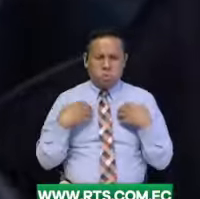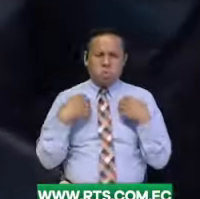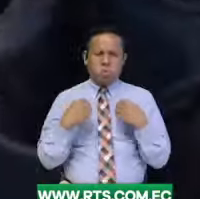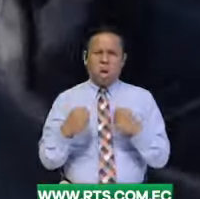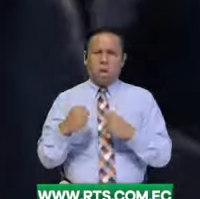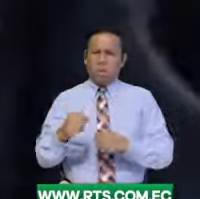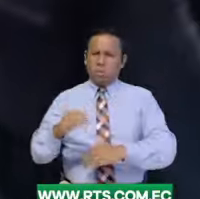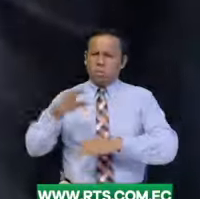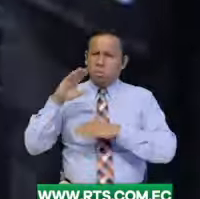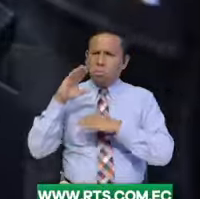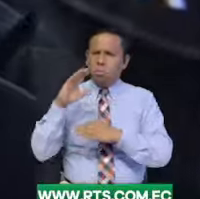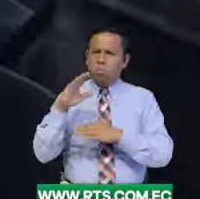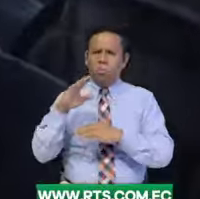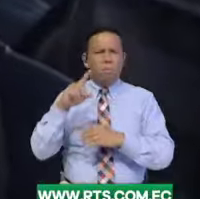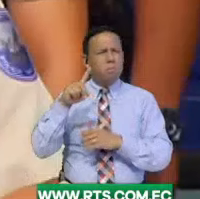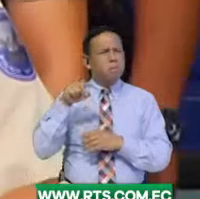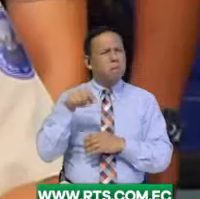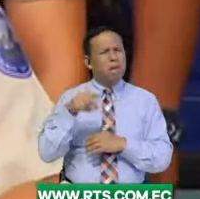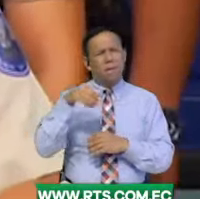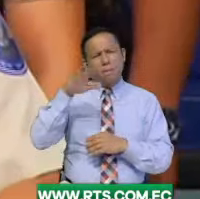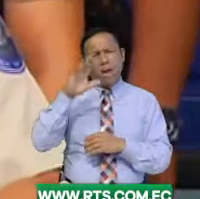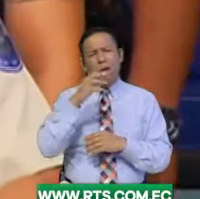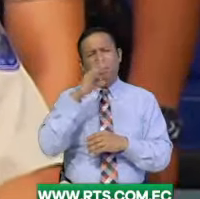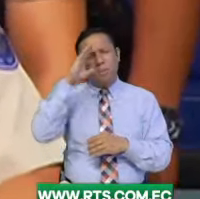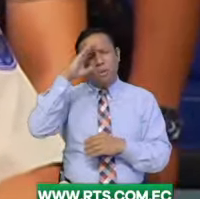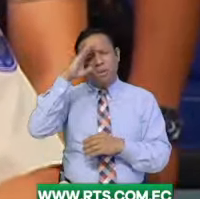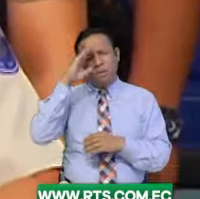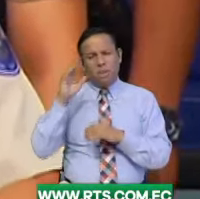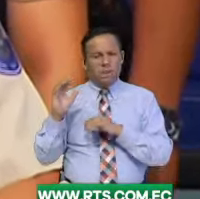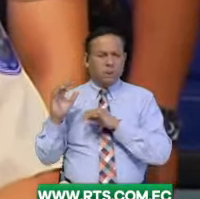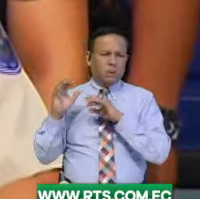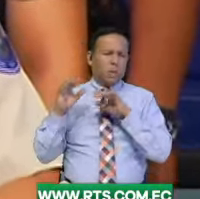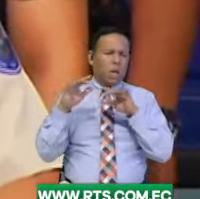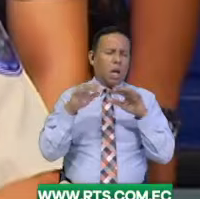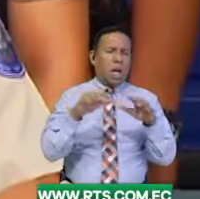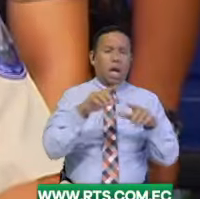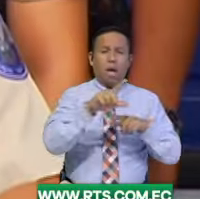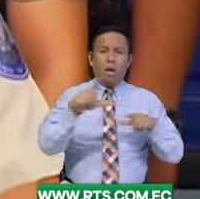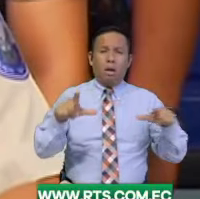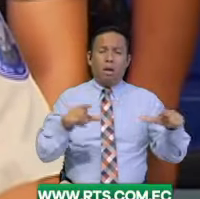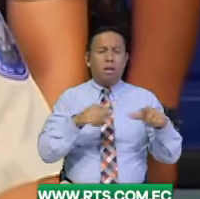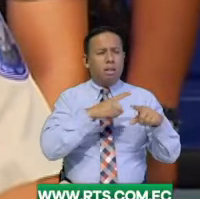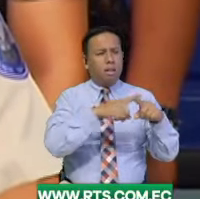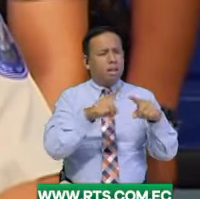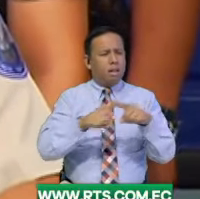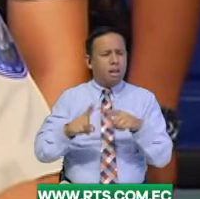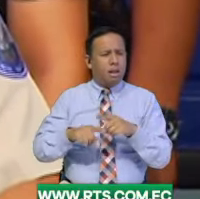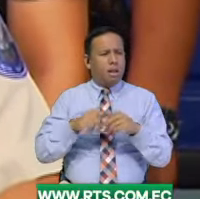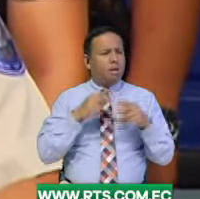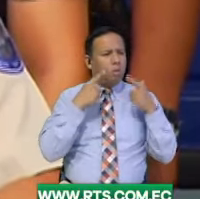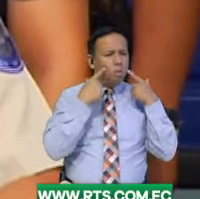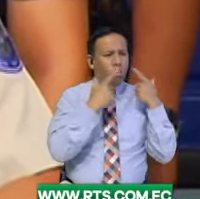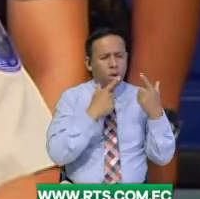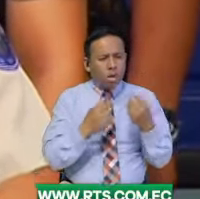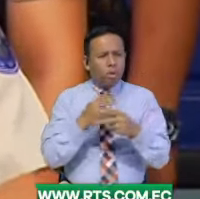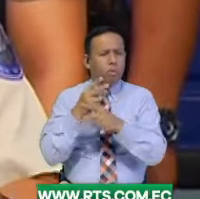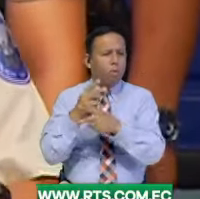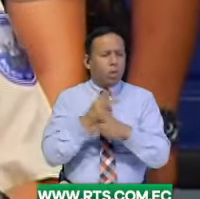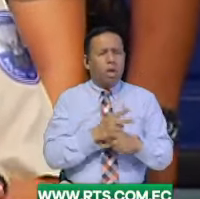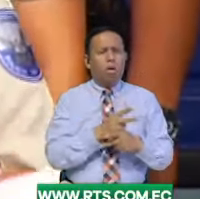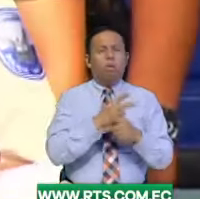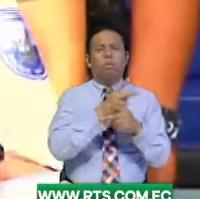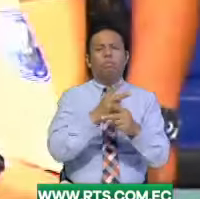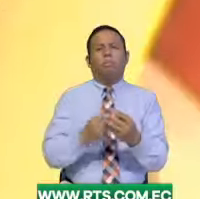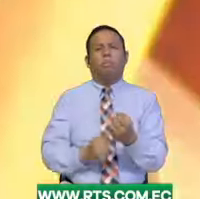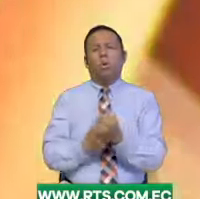miles de policías que día a día salen a las calles de este país para salvaguardar la integridad y la vida misma de nuestros